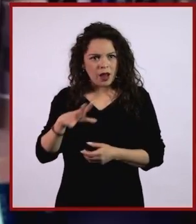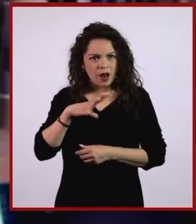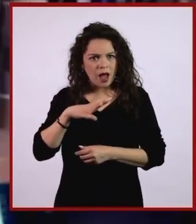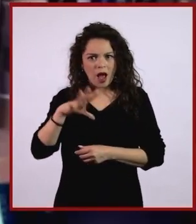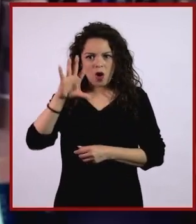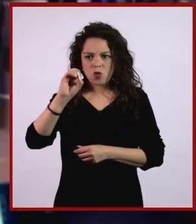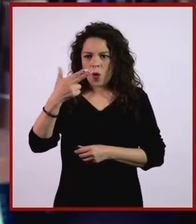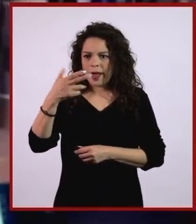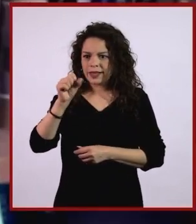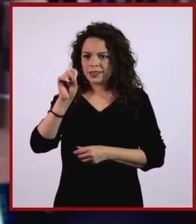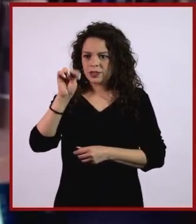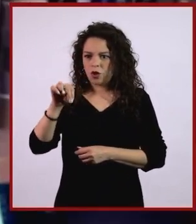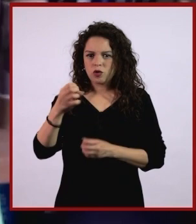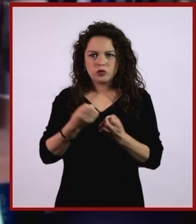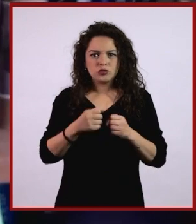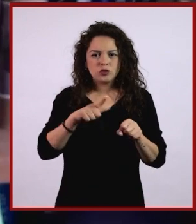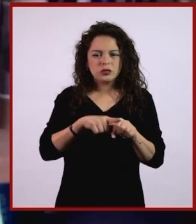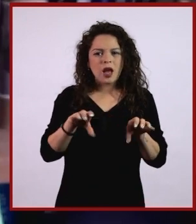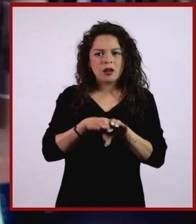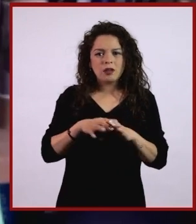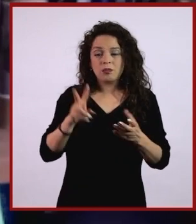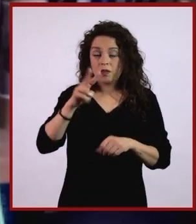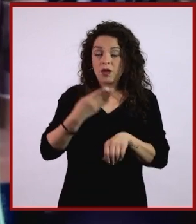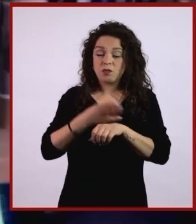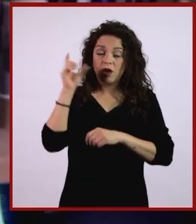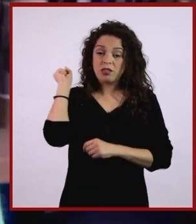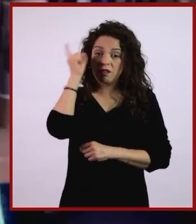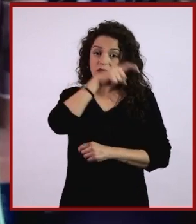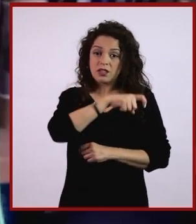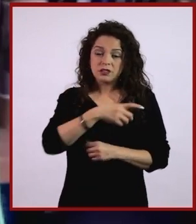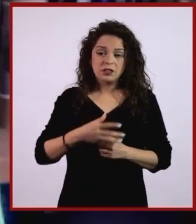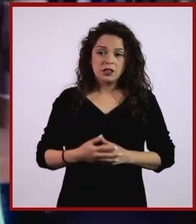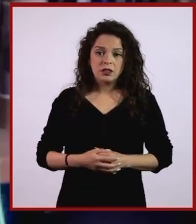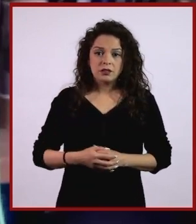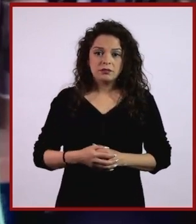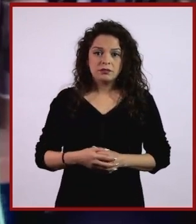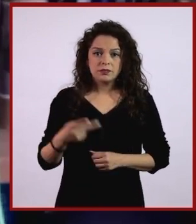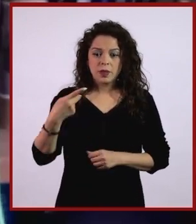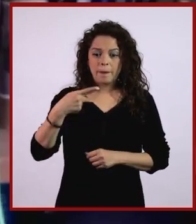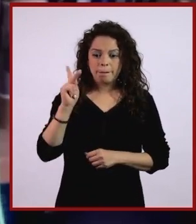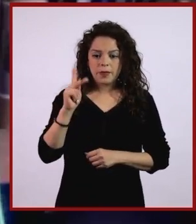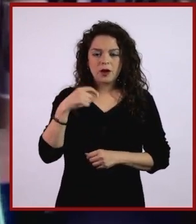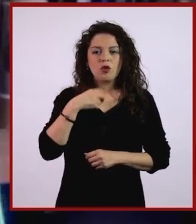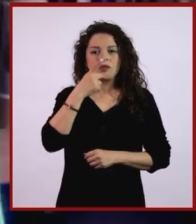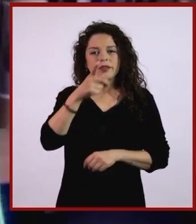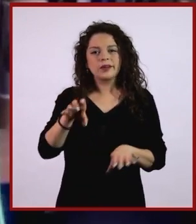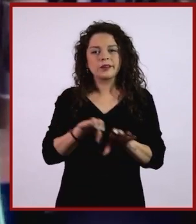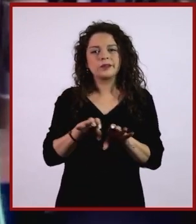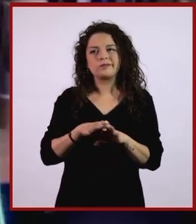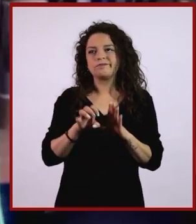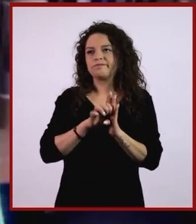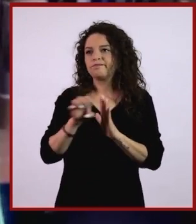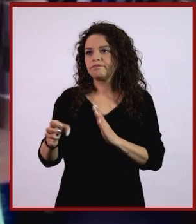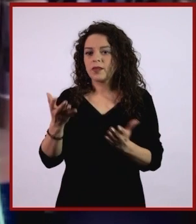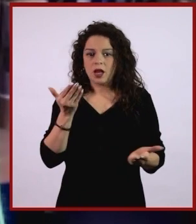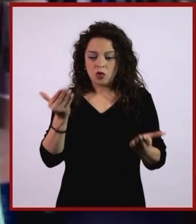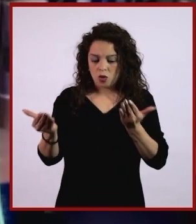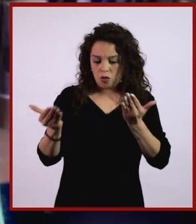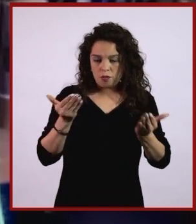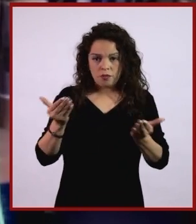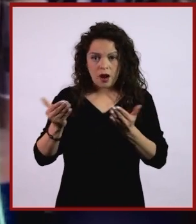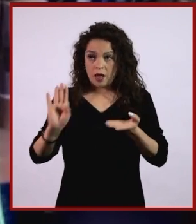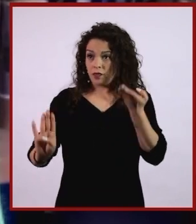que es difícil medir una calidad abstracta de la cohesión social, pero digamos que yo creo que podemos decir que